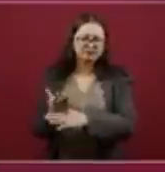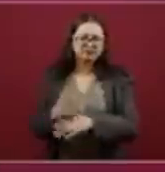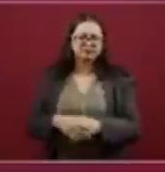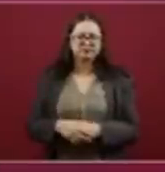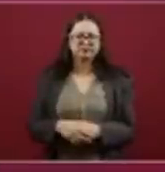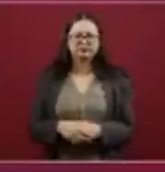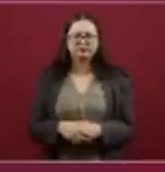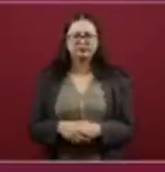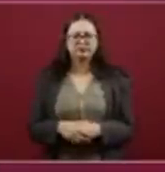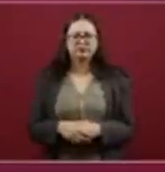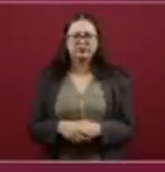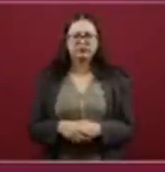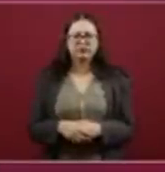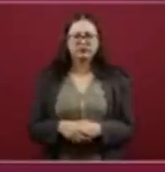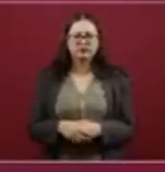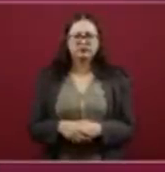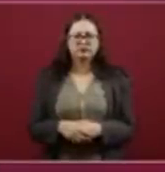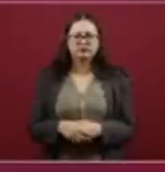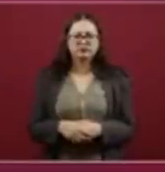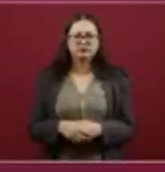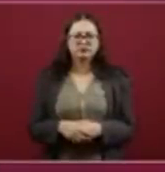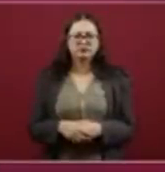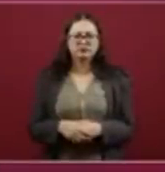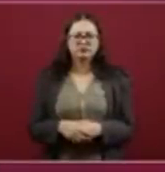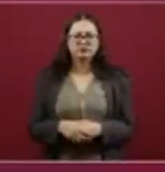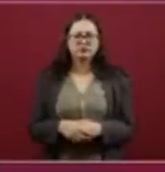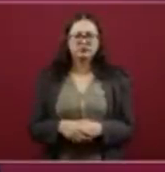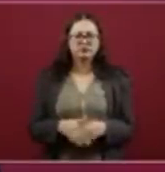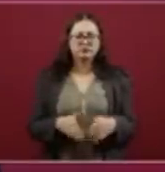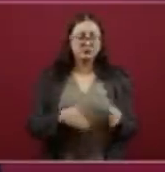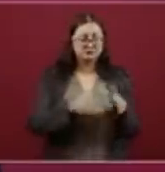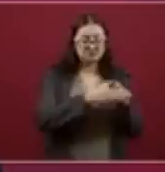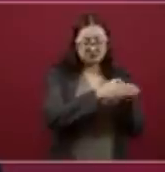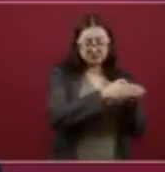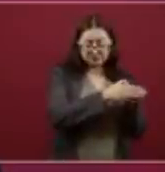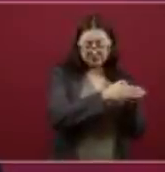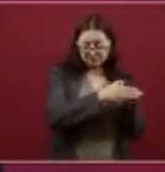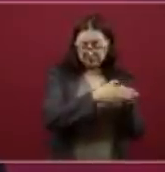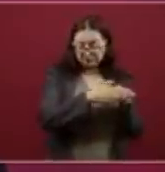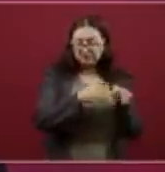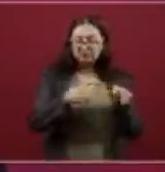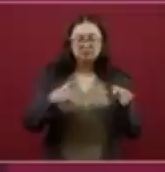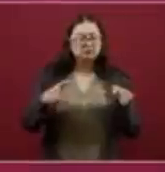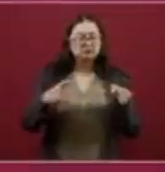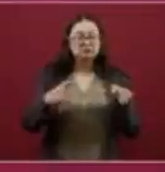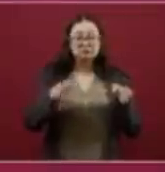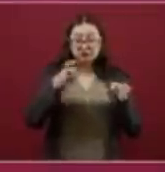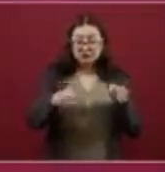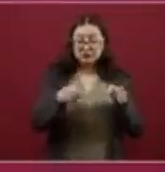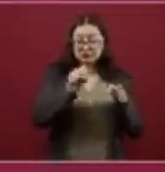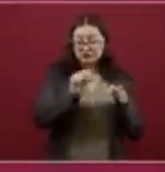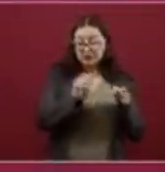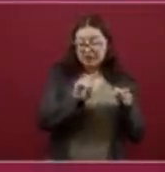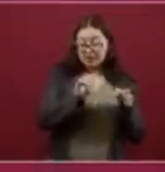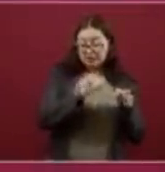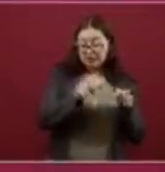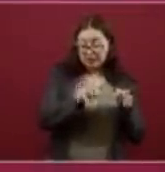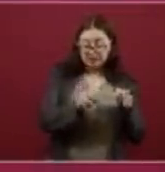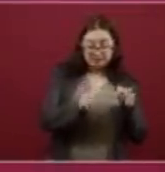y es el periodo en que más se profundiza la